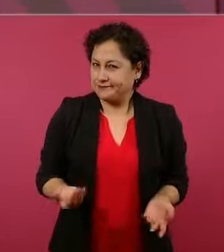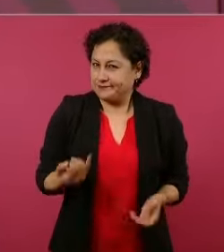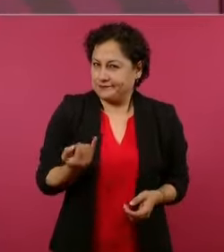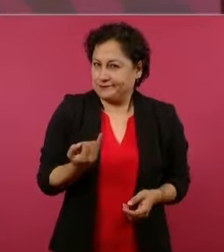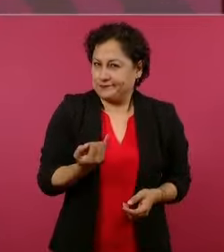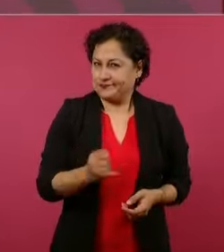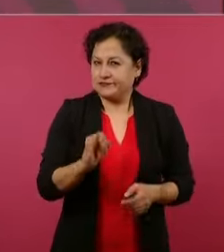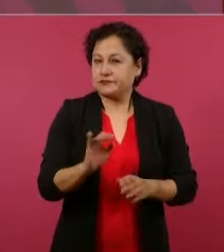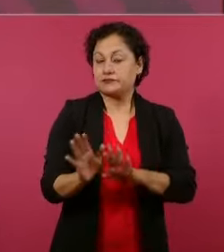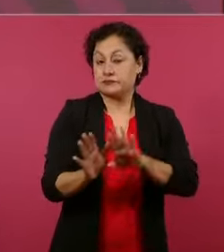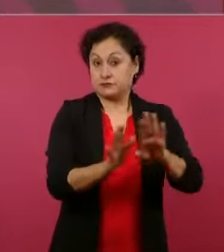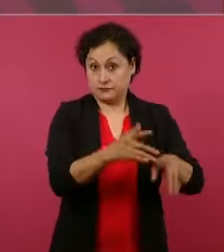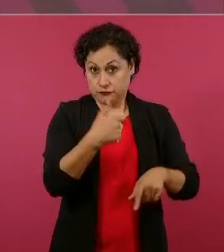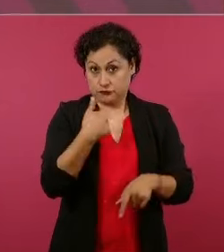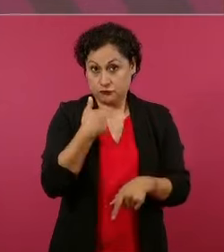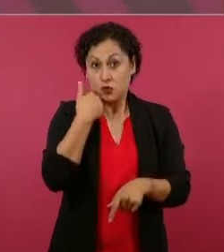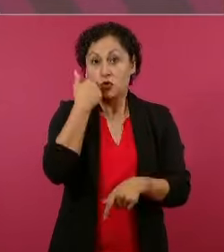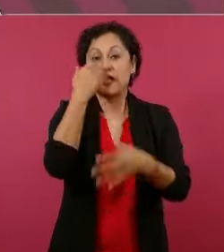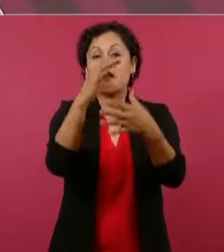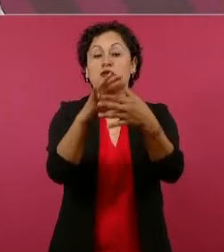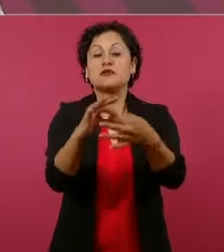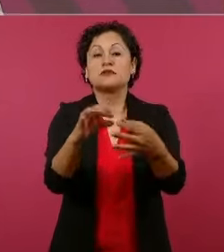quiero recordar